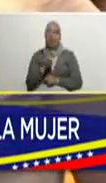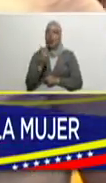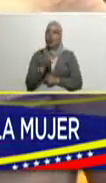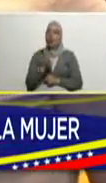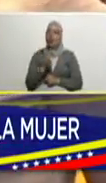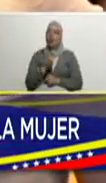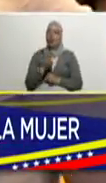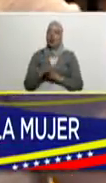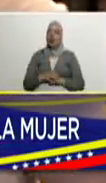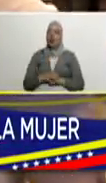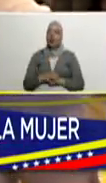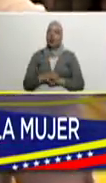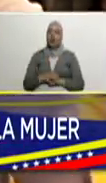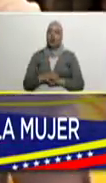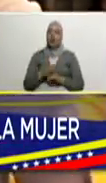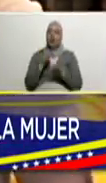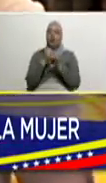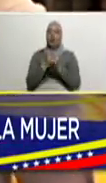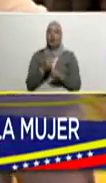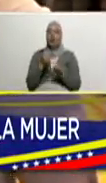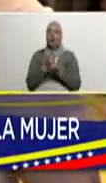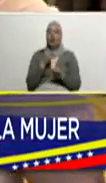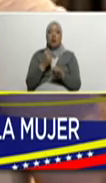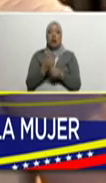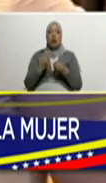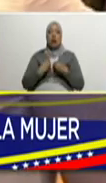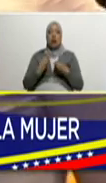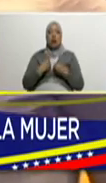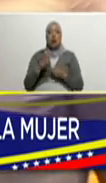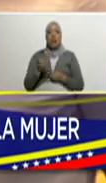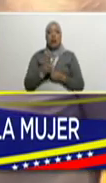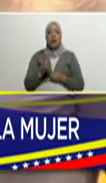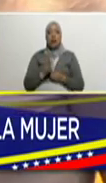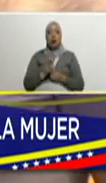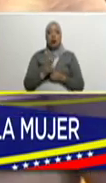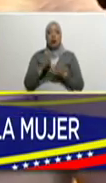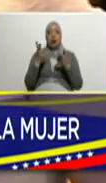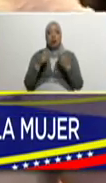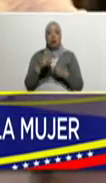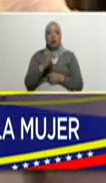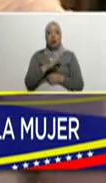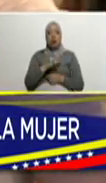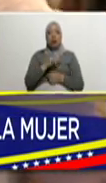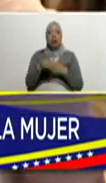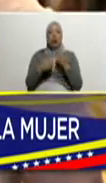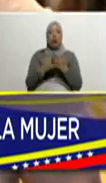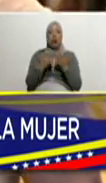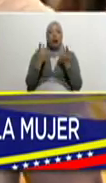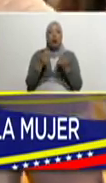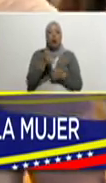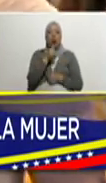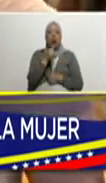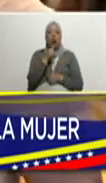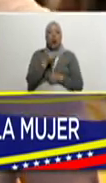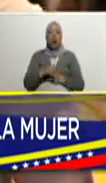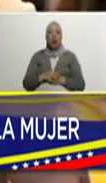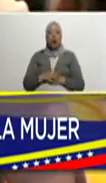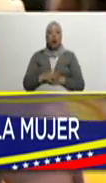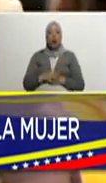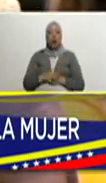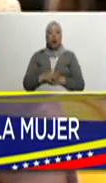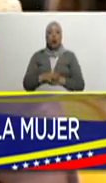venezolanas y mujeres que viven en este país, la pone a la vanguardia del